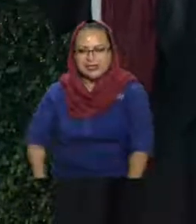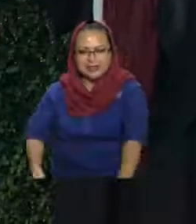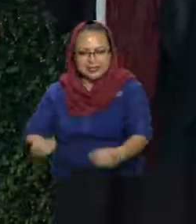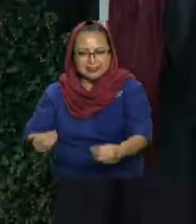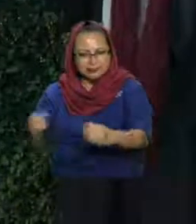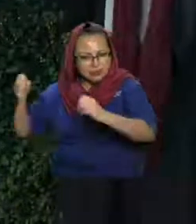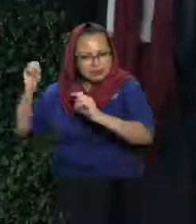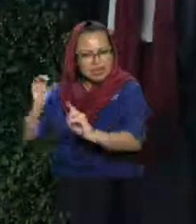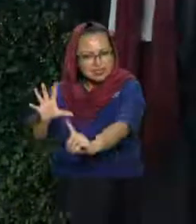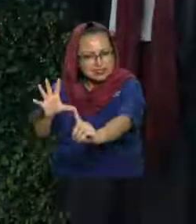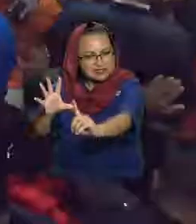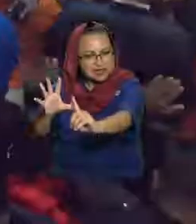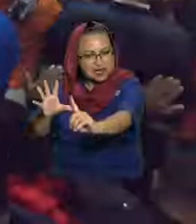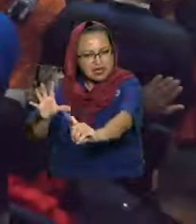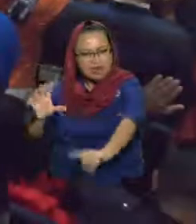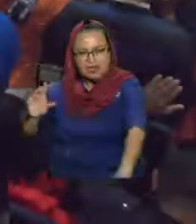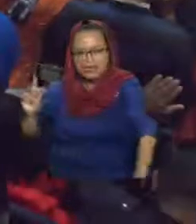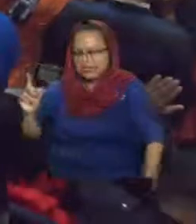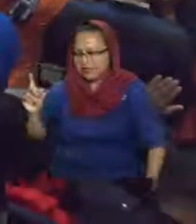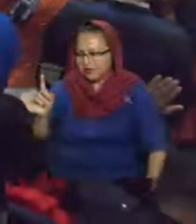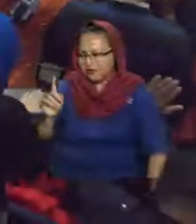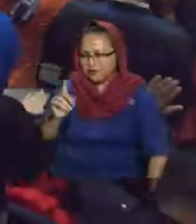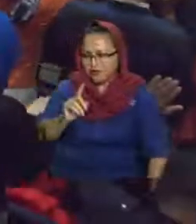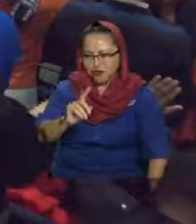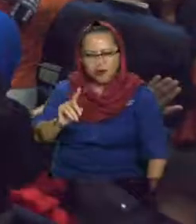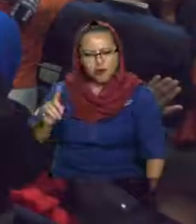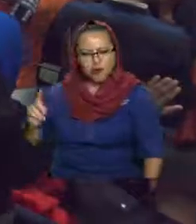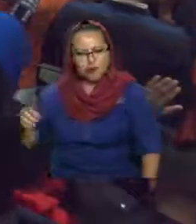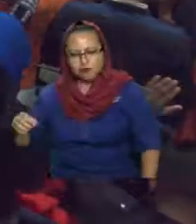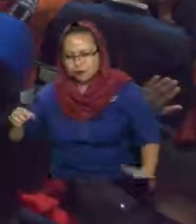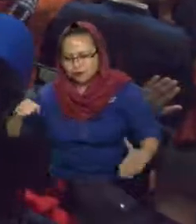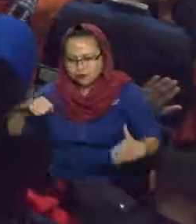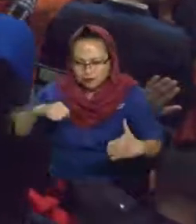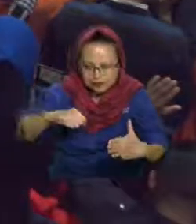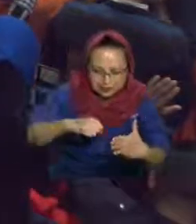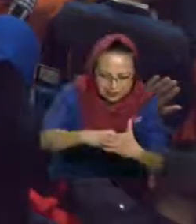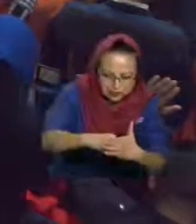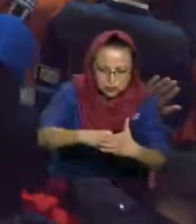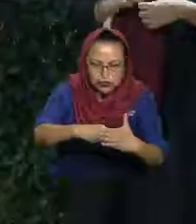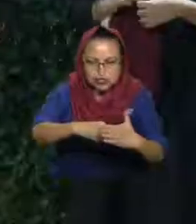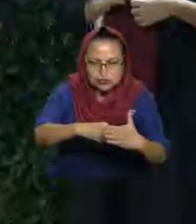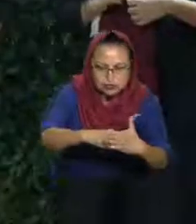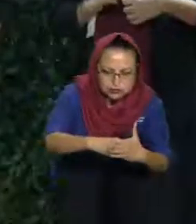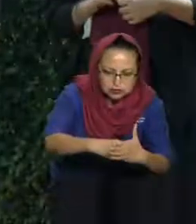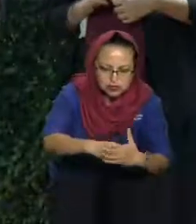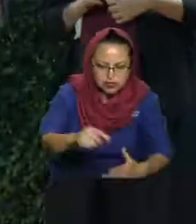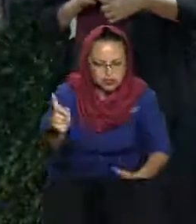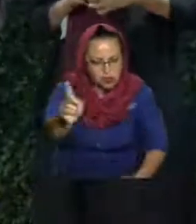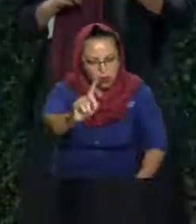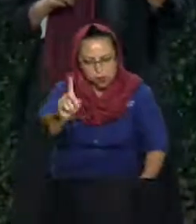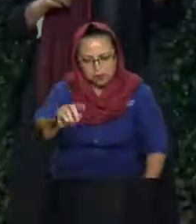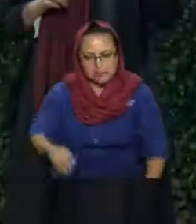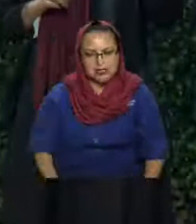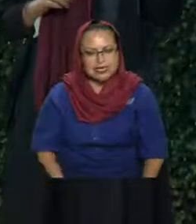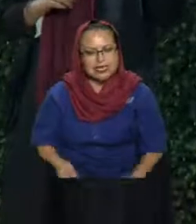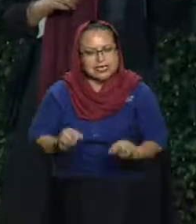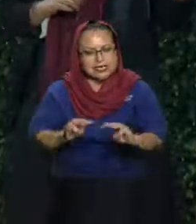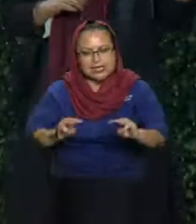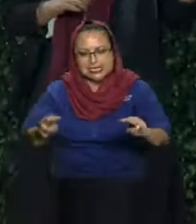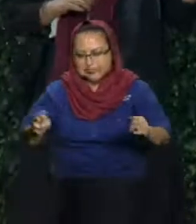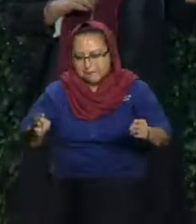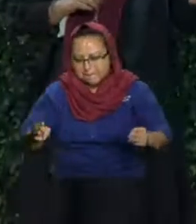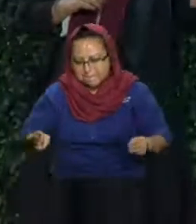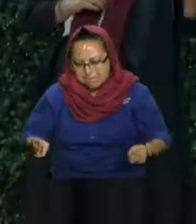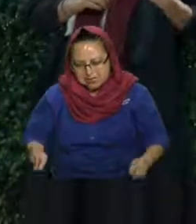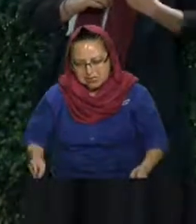que la abundancia que venga no les sirva de tropiezo ni de estorbo, como a aquellos que